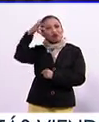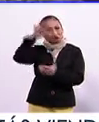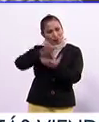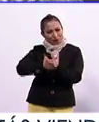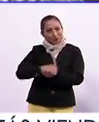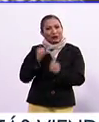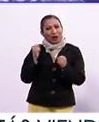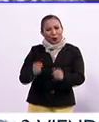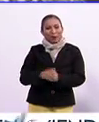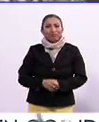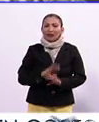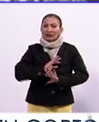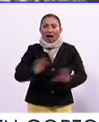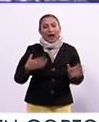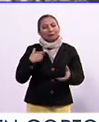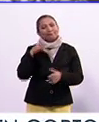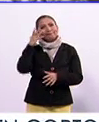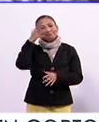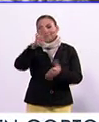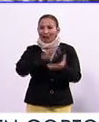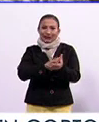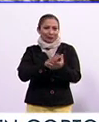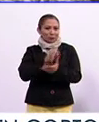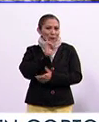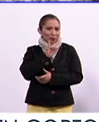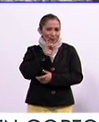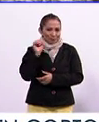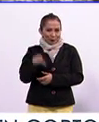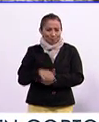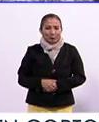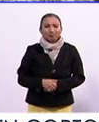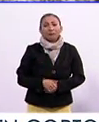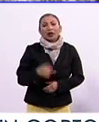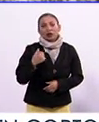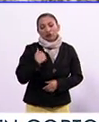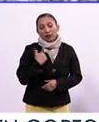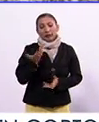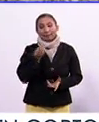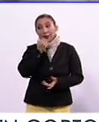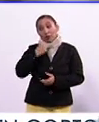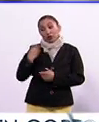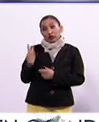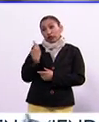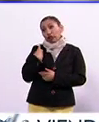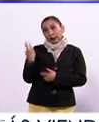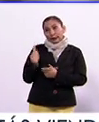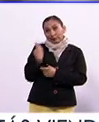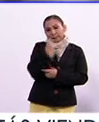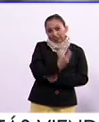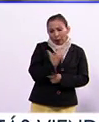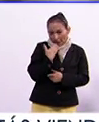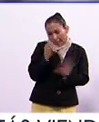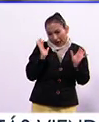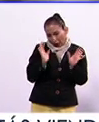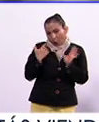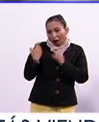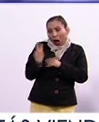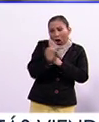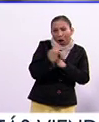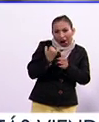mujer. Y hasta que nos casamos. Y he tenido que cargar con ella, digo, pero en buena